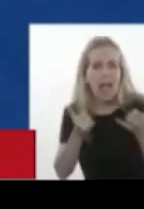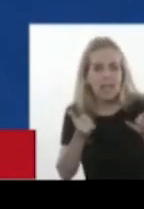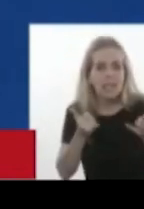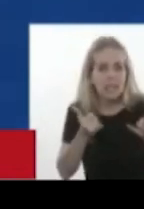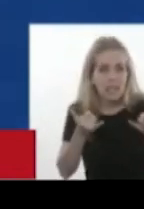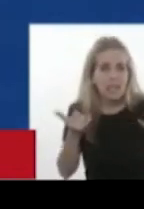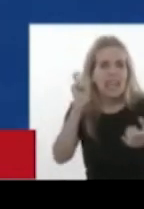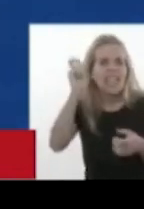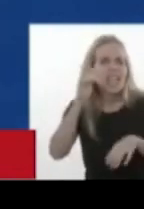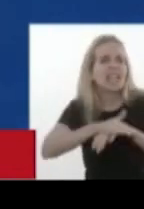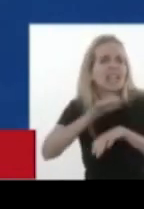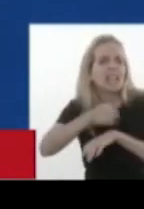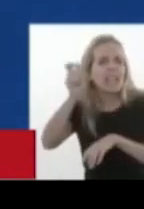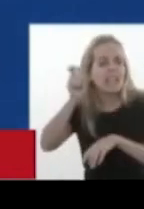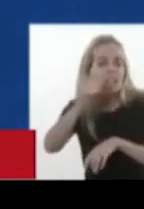eso? El Estado.